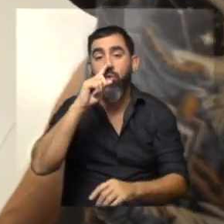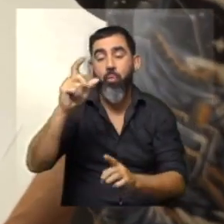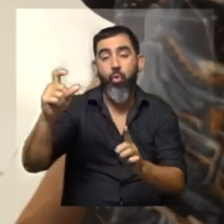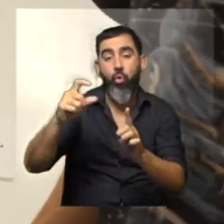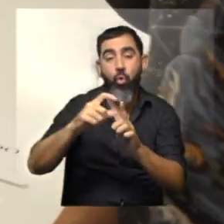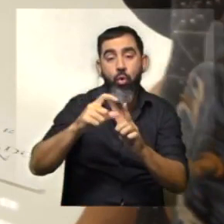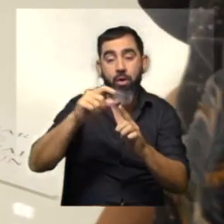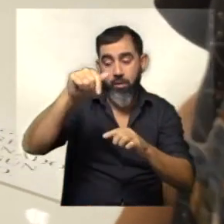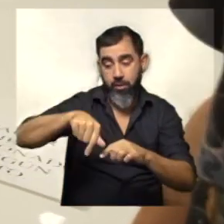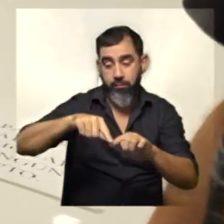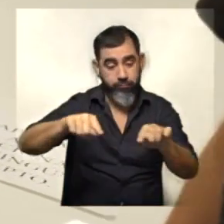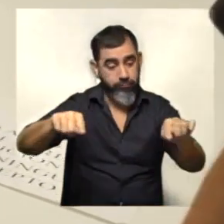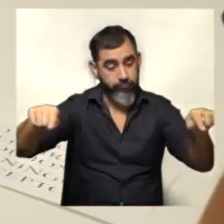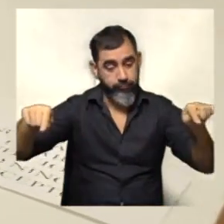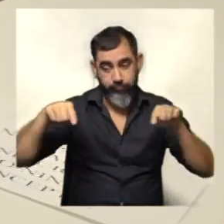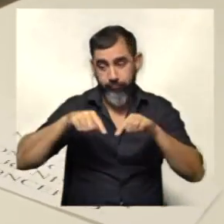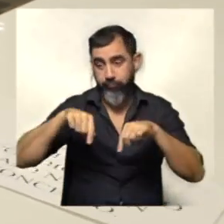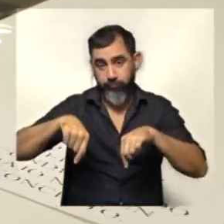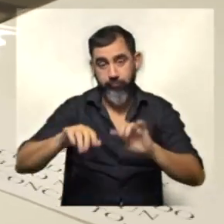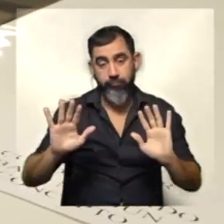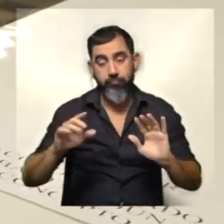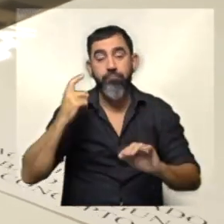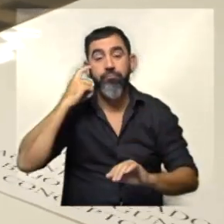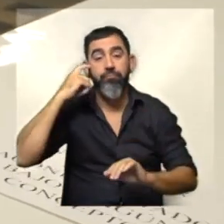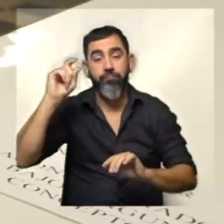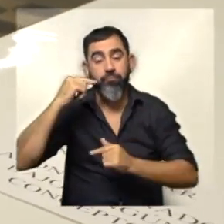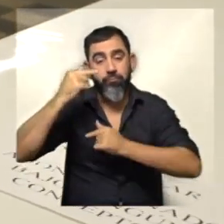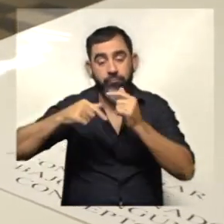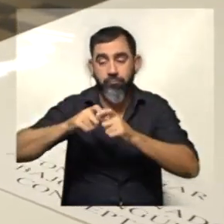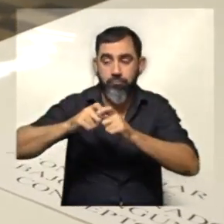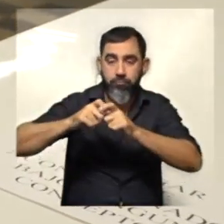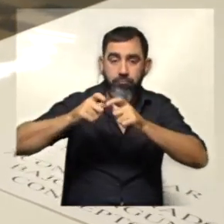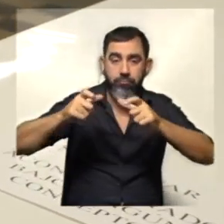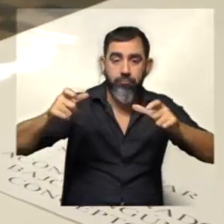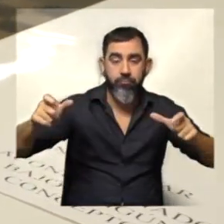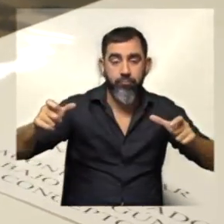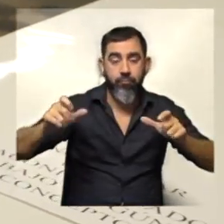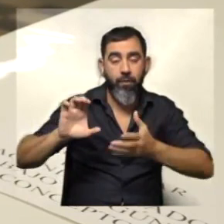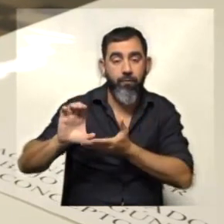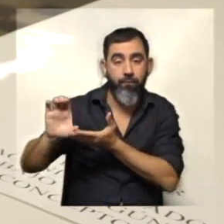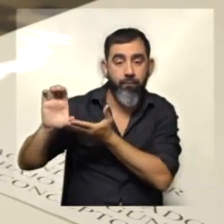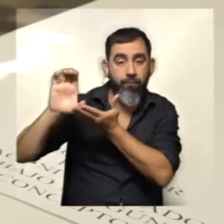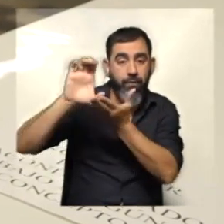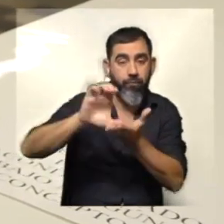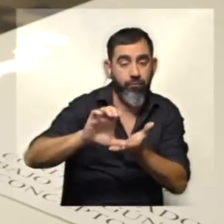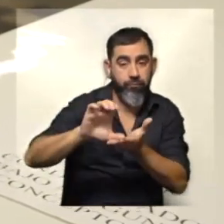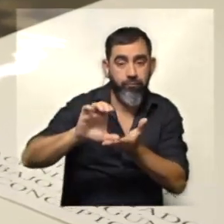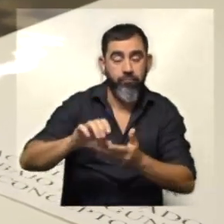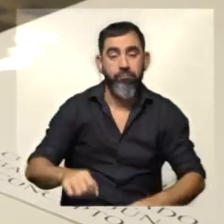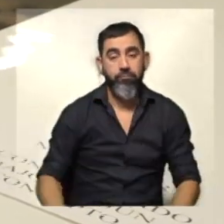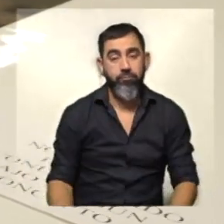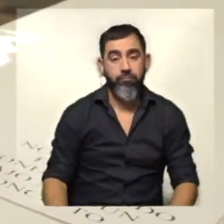en este laboratorio. Nuestra idea es seguir aumentando la inversión, tratar